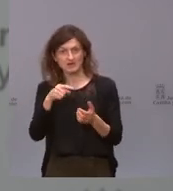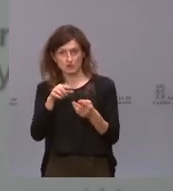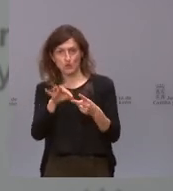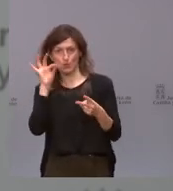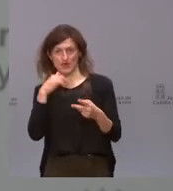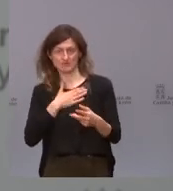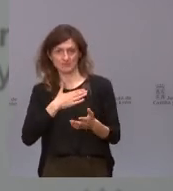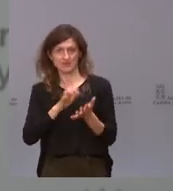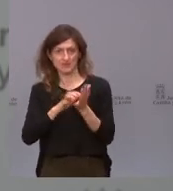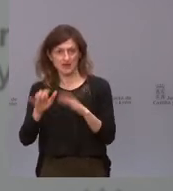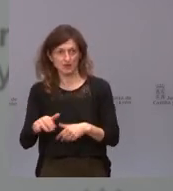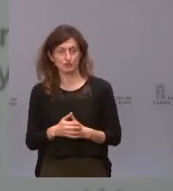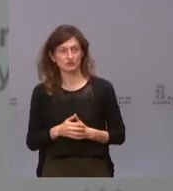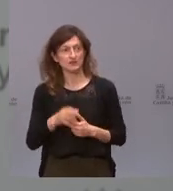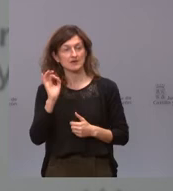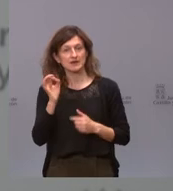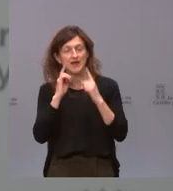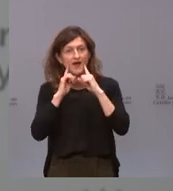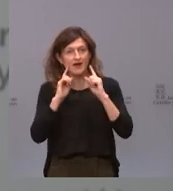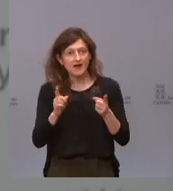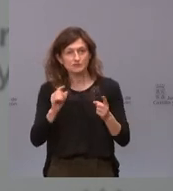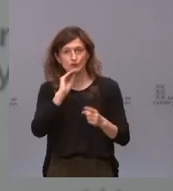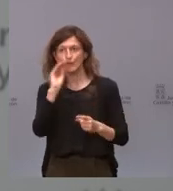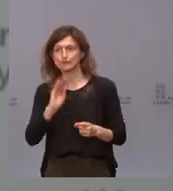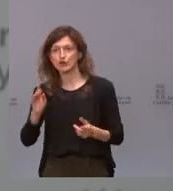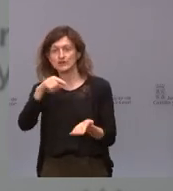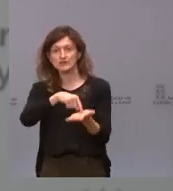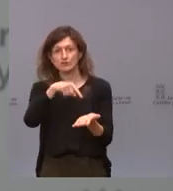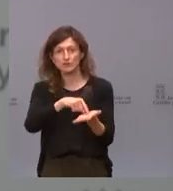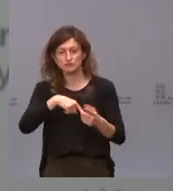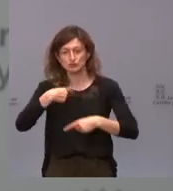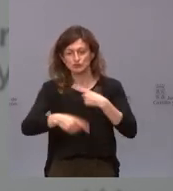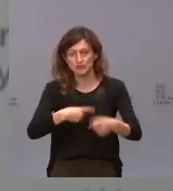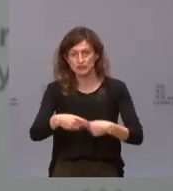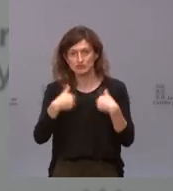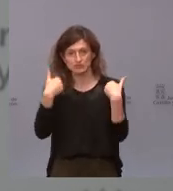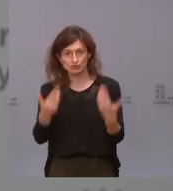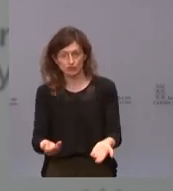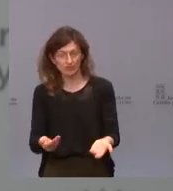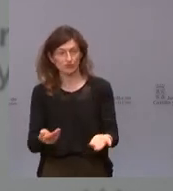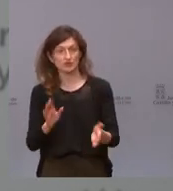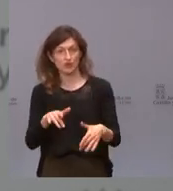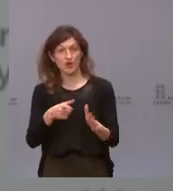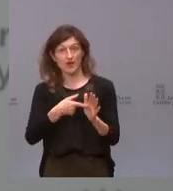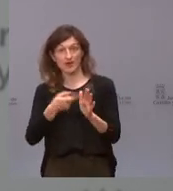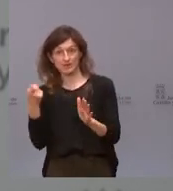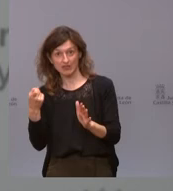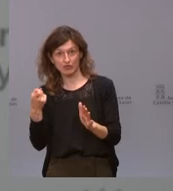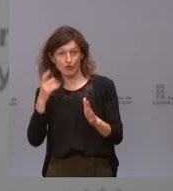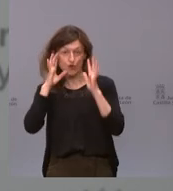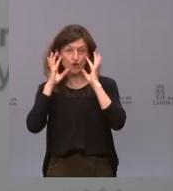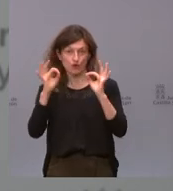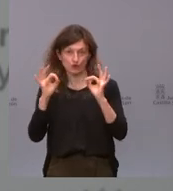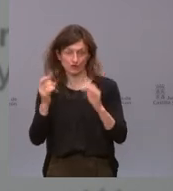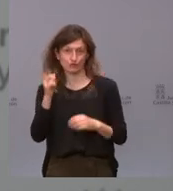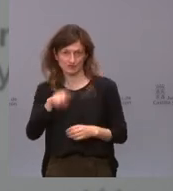león' es verdad que no era el caso de estar entre los mejores en el impuesto de sucesiones y donaciones con su eliminación lógicamente nos